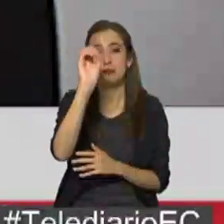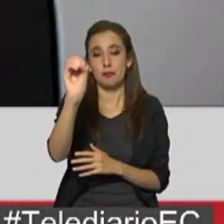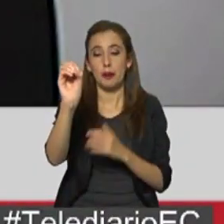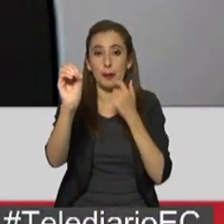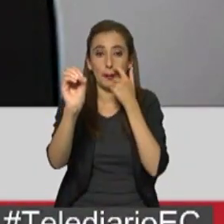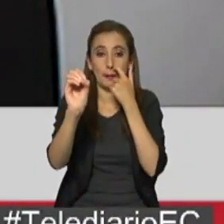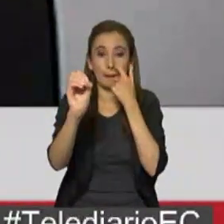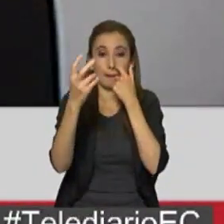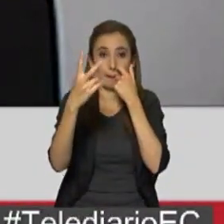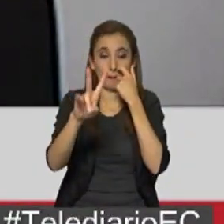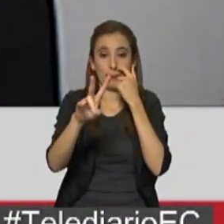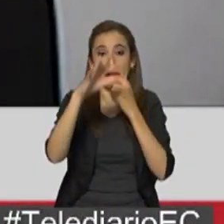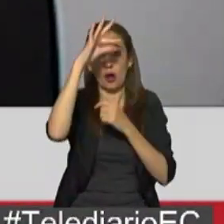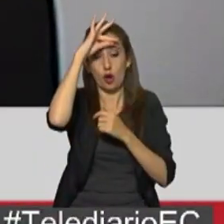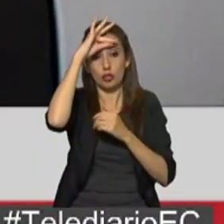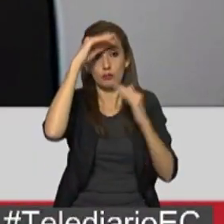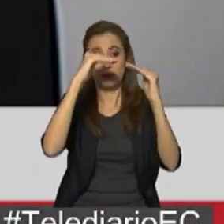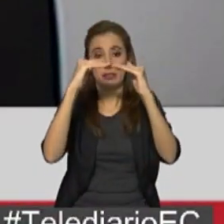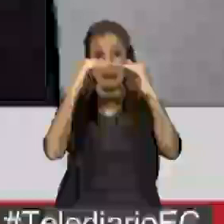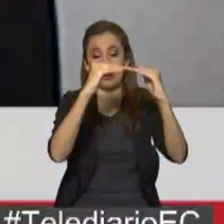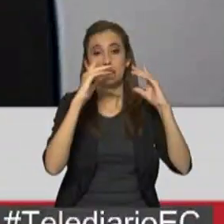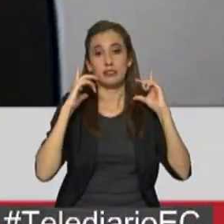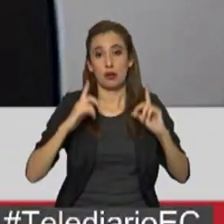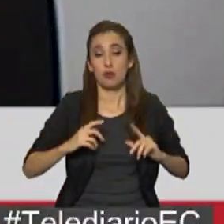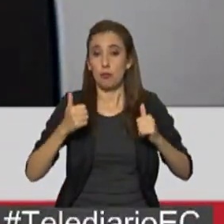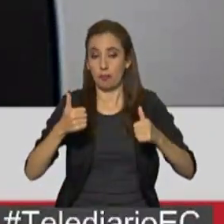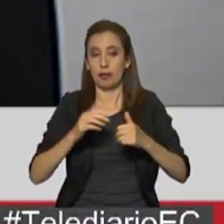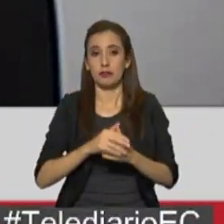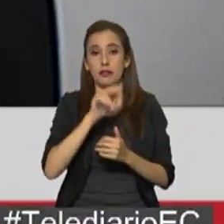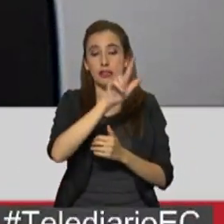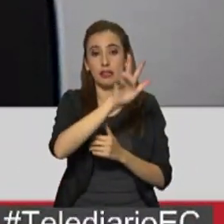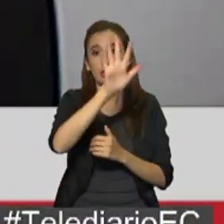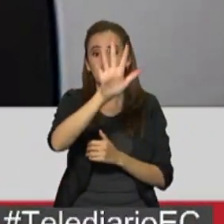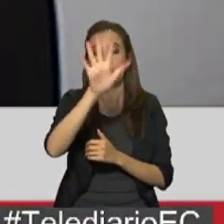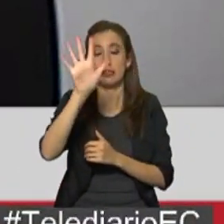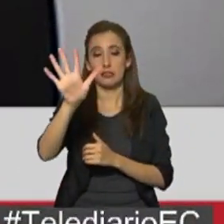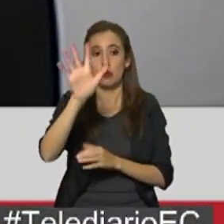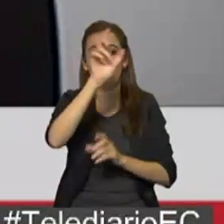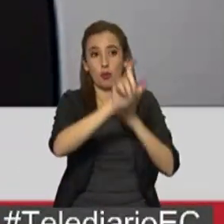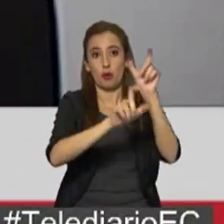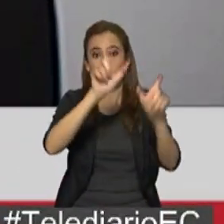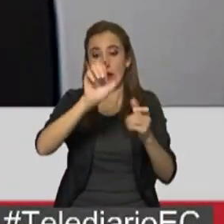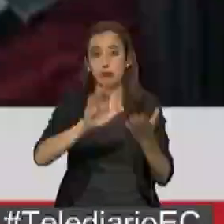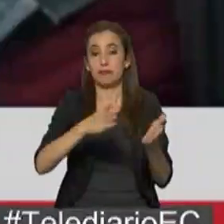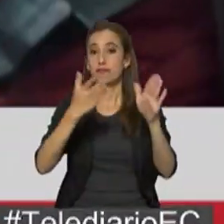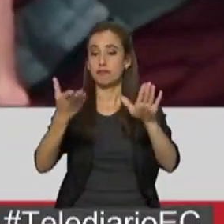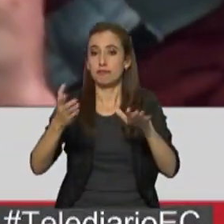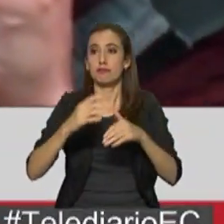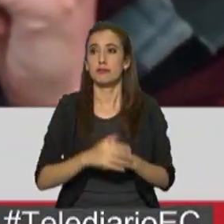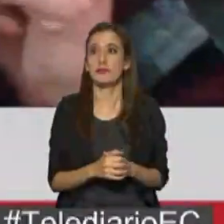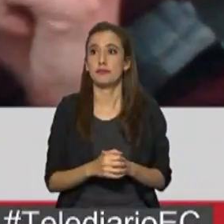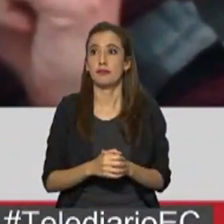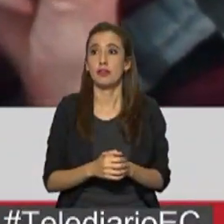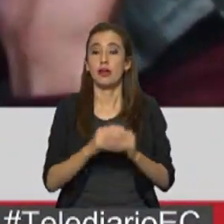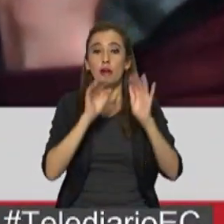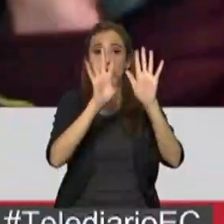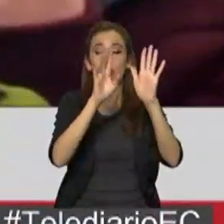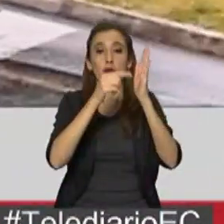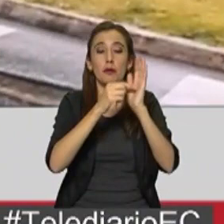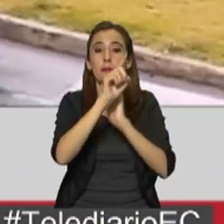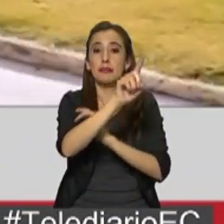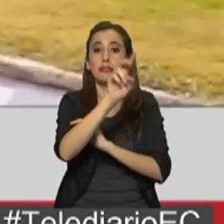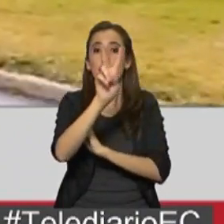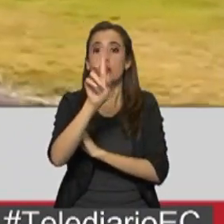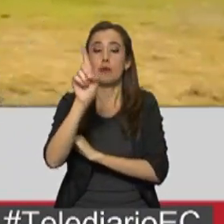estables pero hospitalizadas 355 personas han fallecido mientras que 9 mil 121